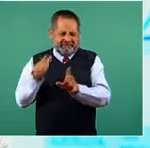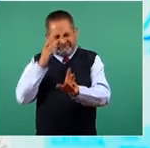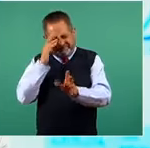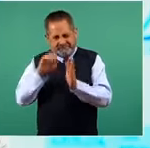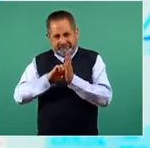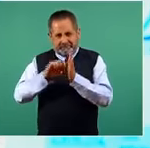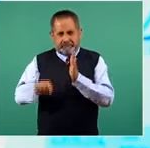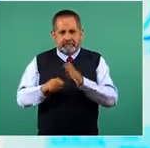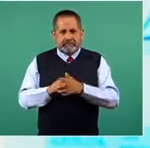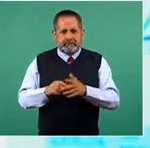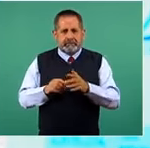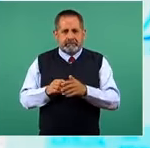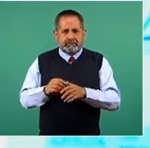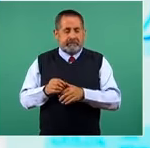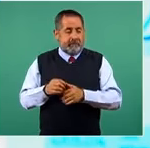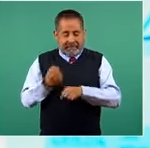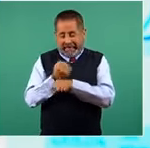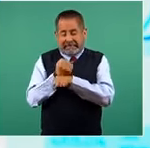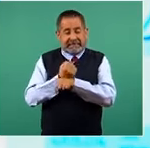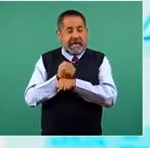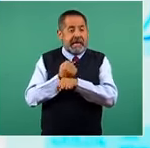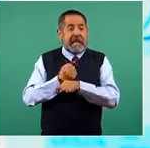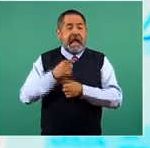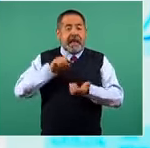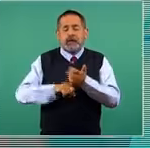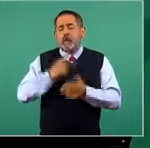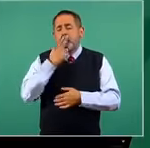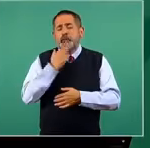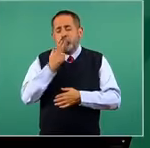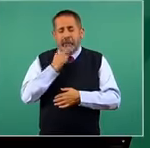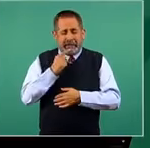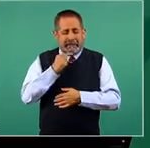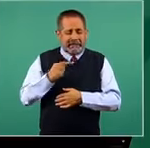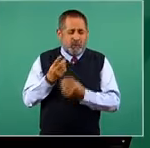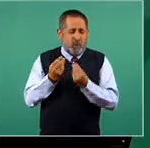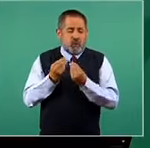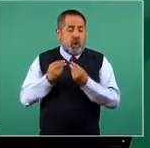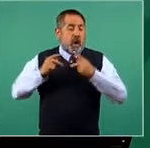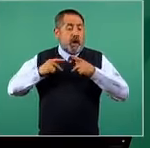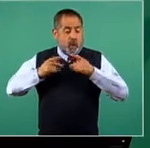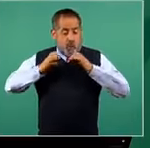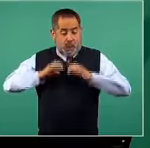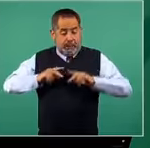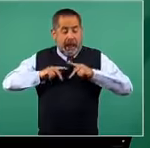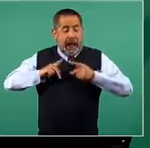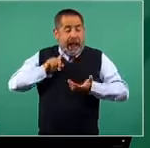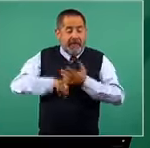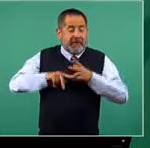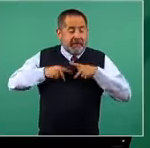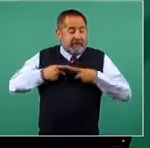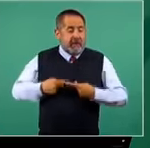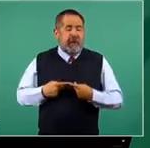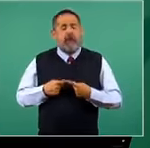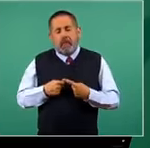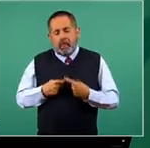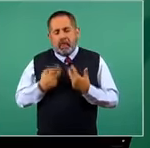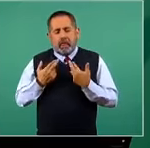ilustrativo, aturde al sistema inmune, aturde. Hace que la eficiencia de